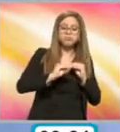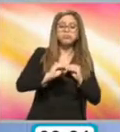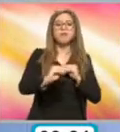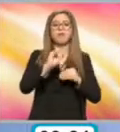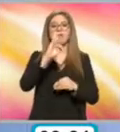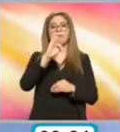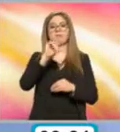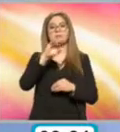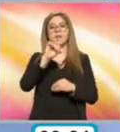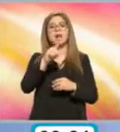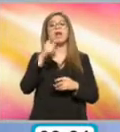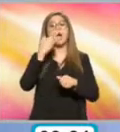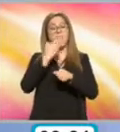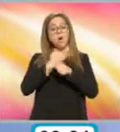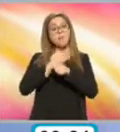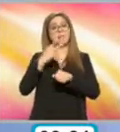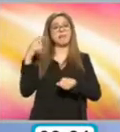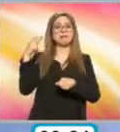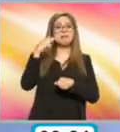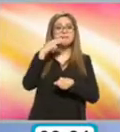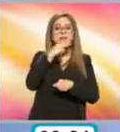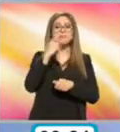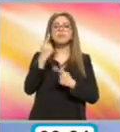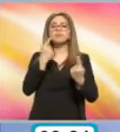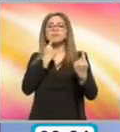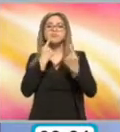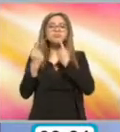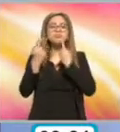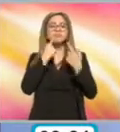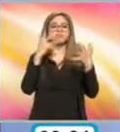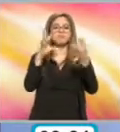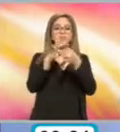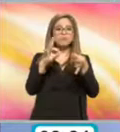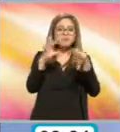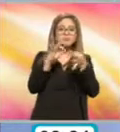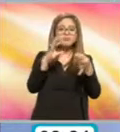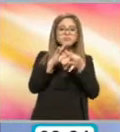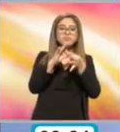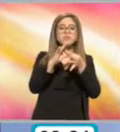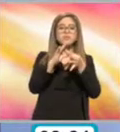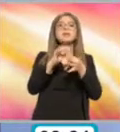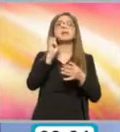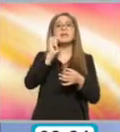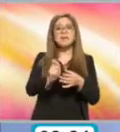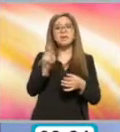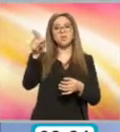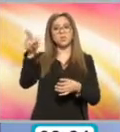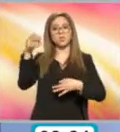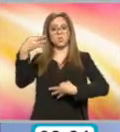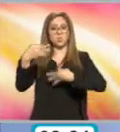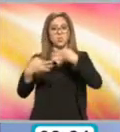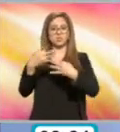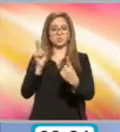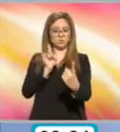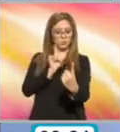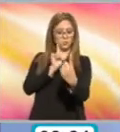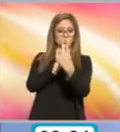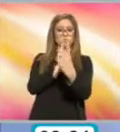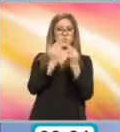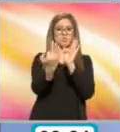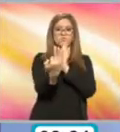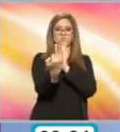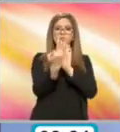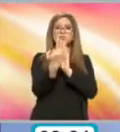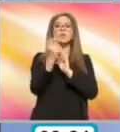esa publicidad, esa rapidez que tienen este tipo de procedimientos, en donde obliga al juez a estar en un contacto directo